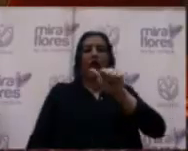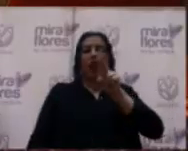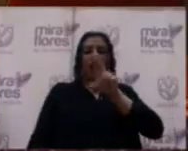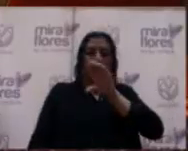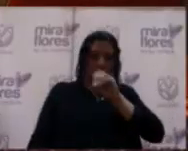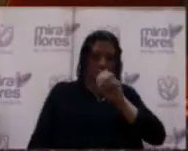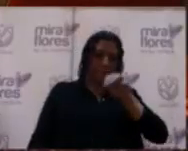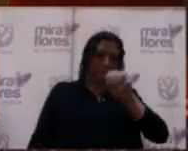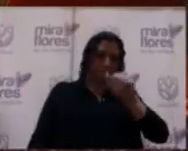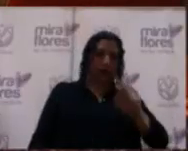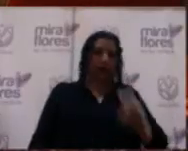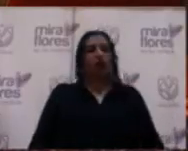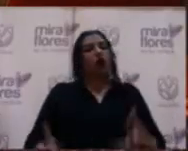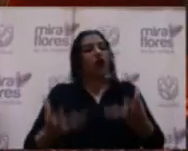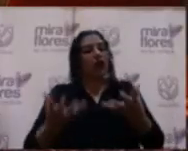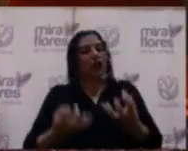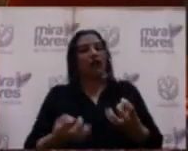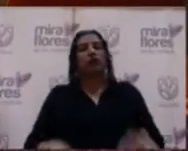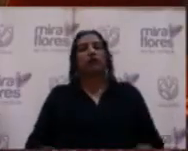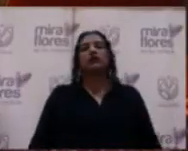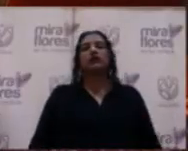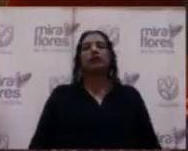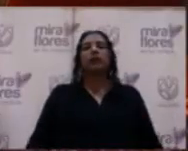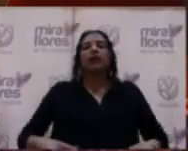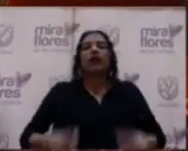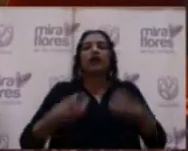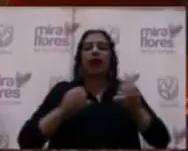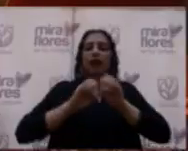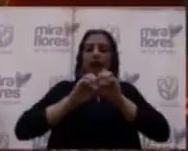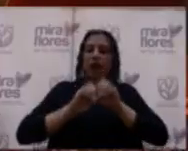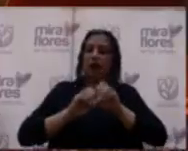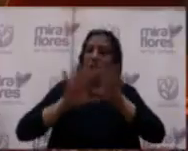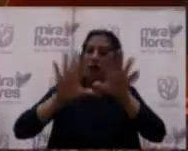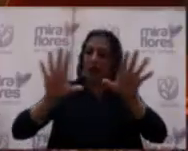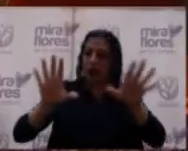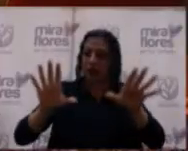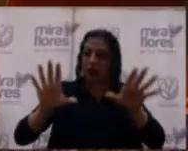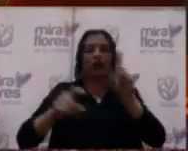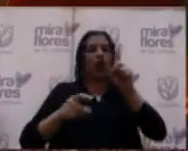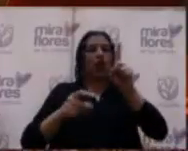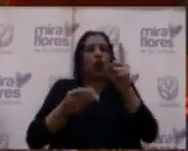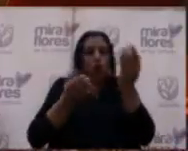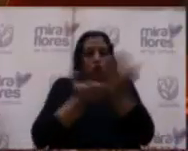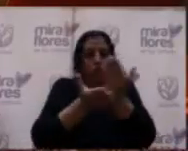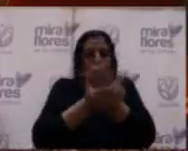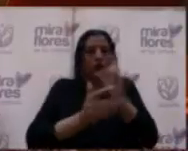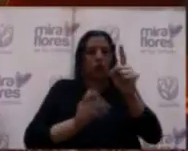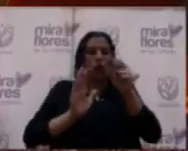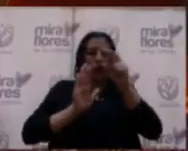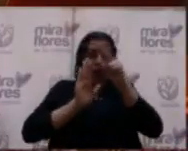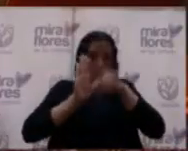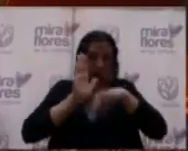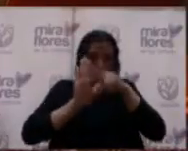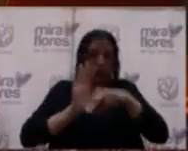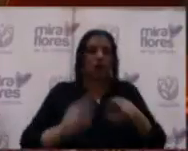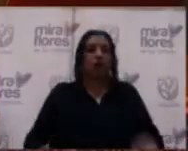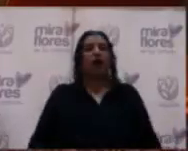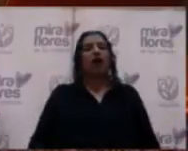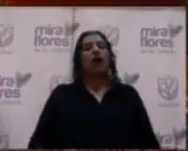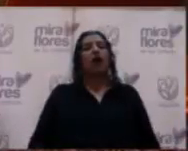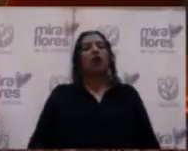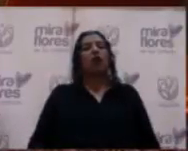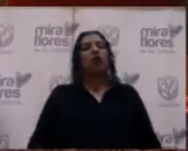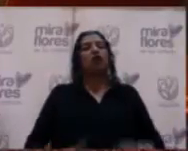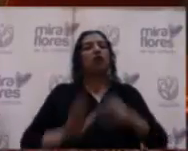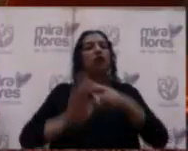Lo que estamos buscando con esto es establecer claramente en un solo documento, en una sola ordenanza, un marco